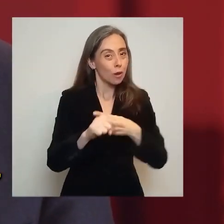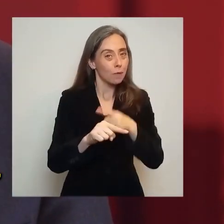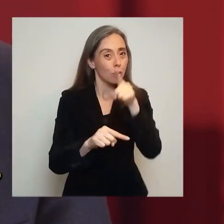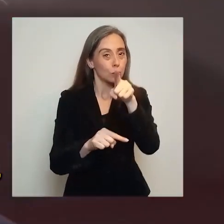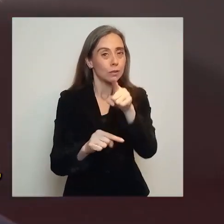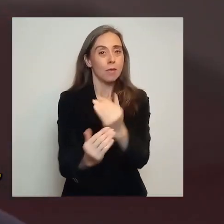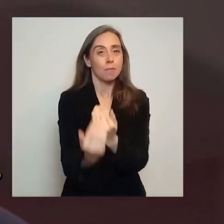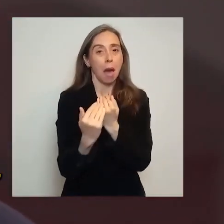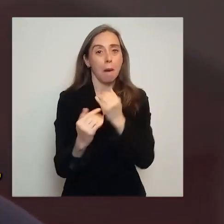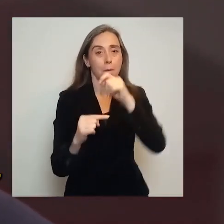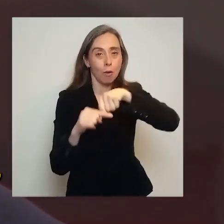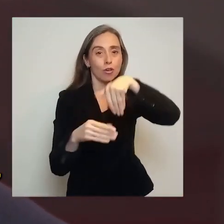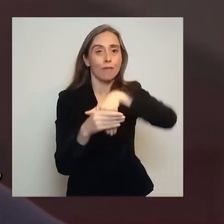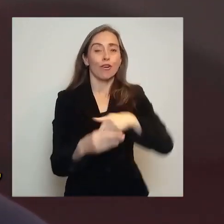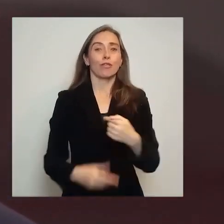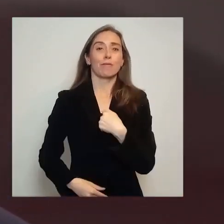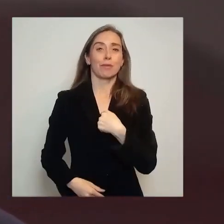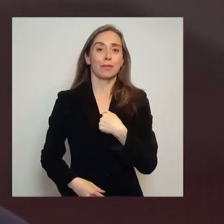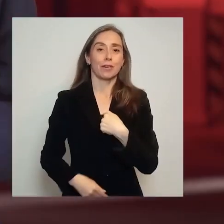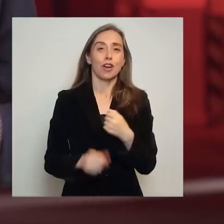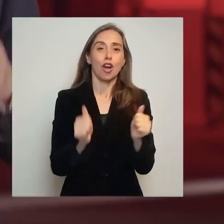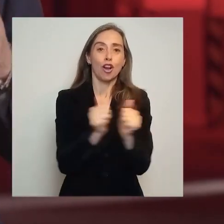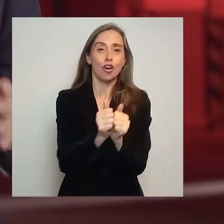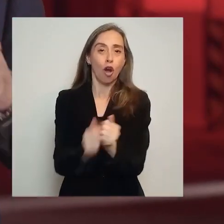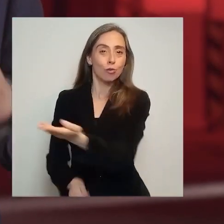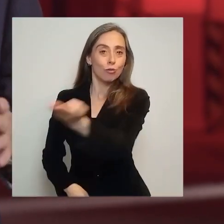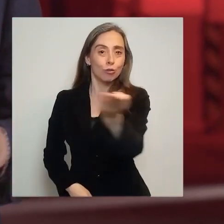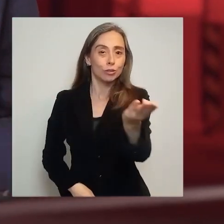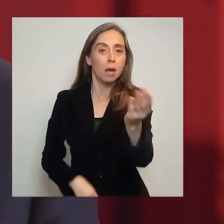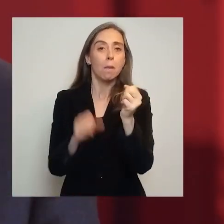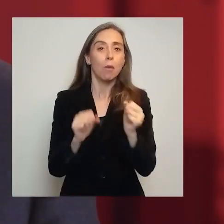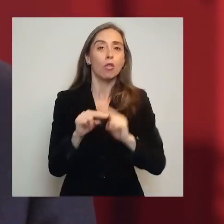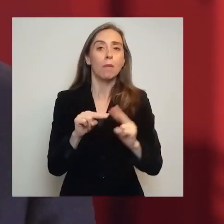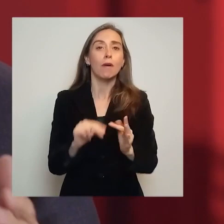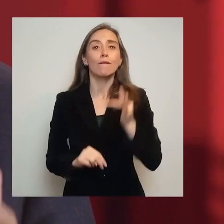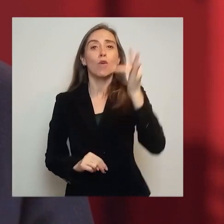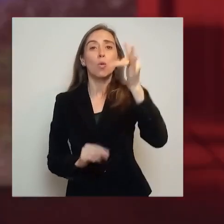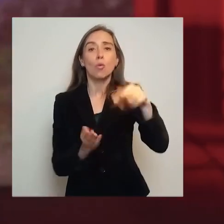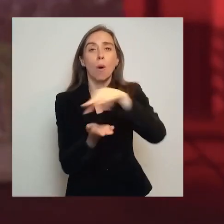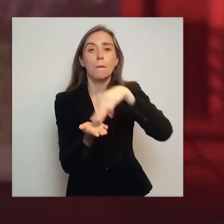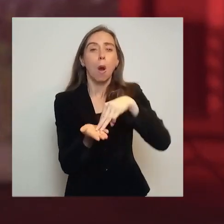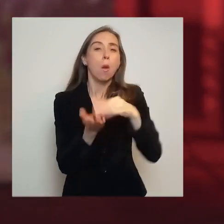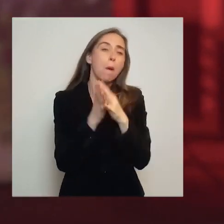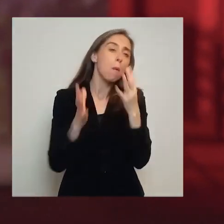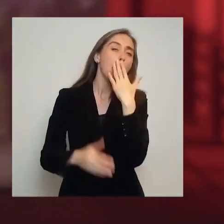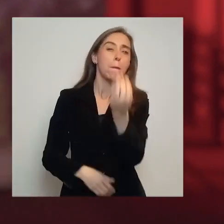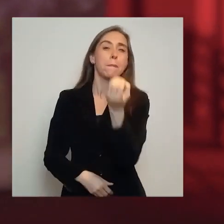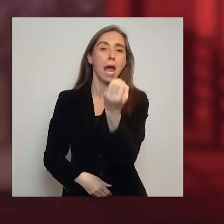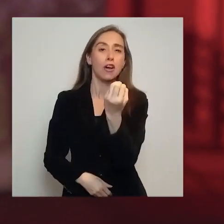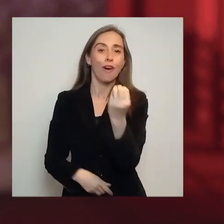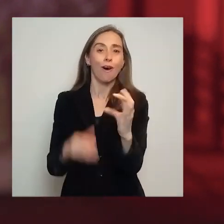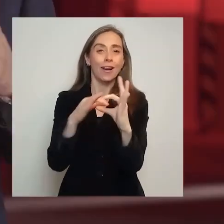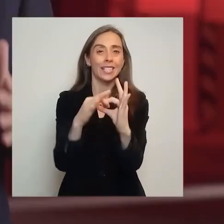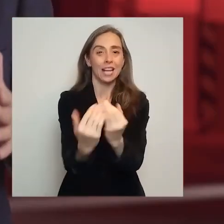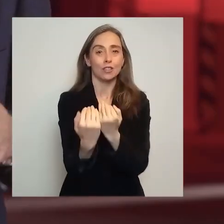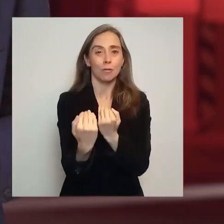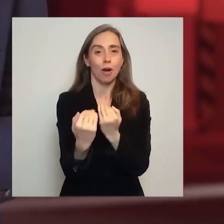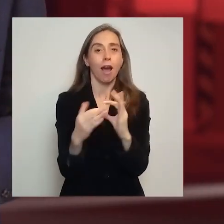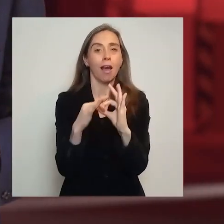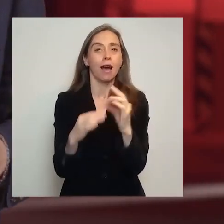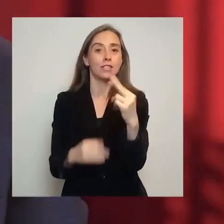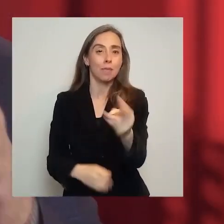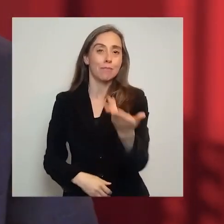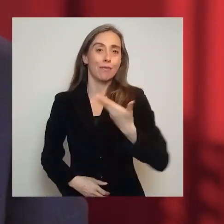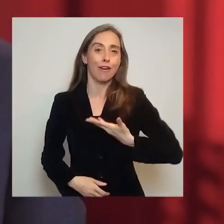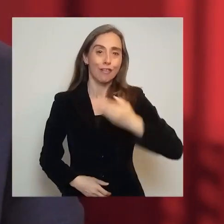más a que me apoyen y me respalden, porque junto a ustedes podemos construir un Maule mucho mejor. Gracias por su